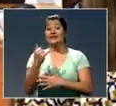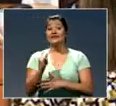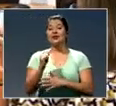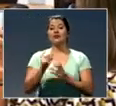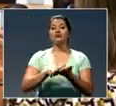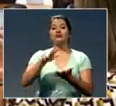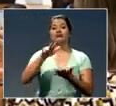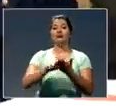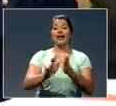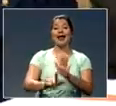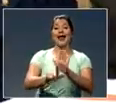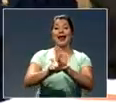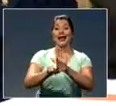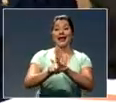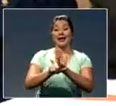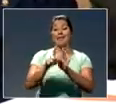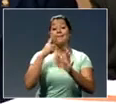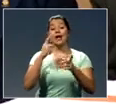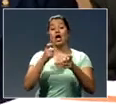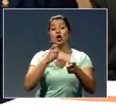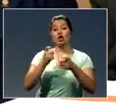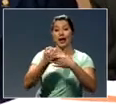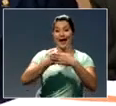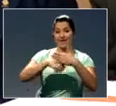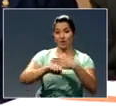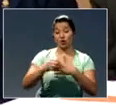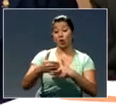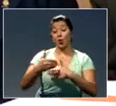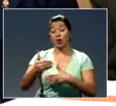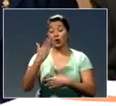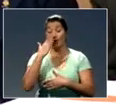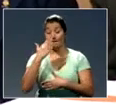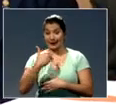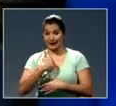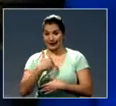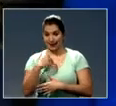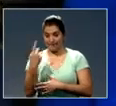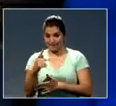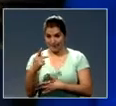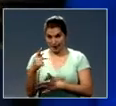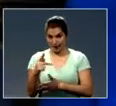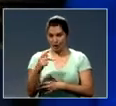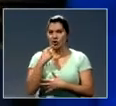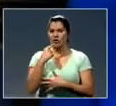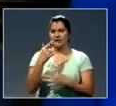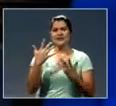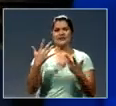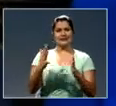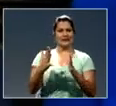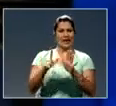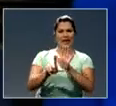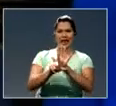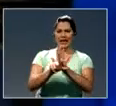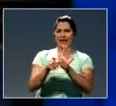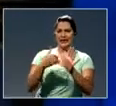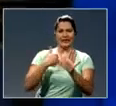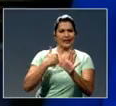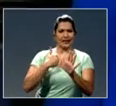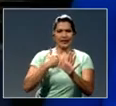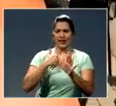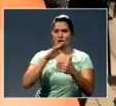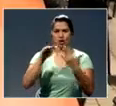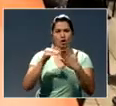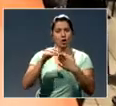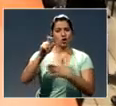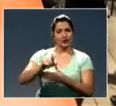aborto terapéutico. Insisten en que ya el Código Penal establece la normativa necesaria. Además, se